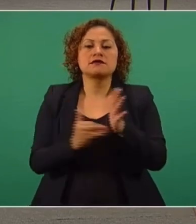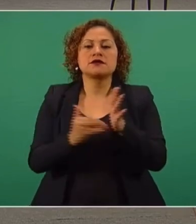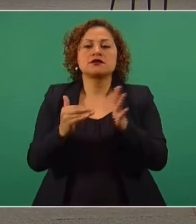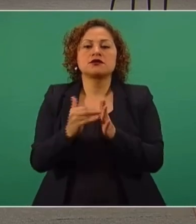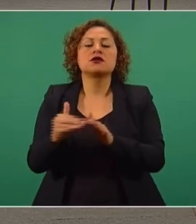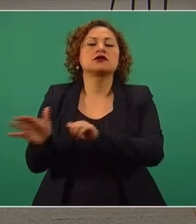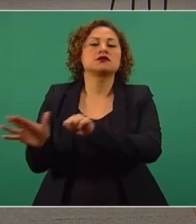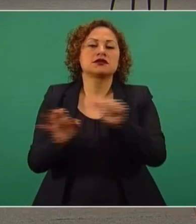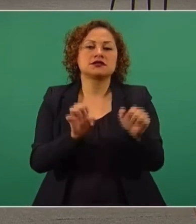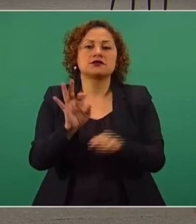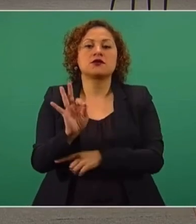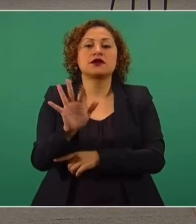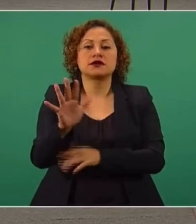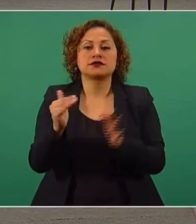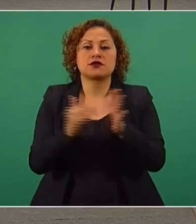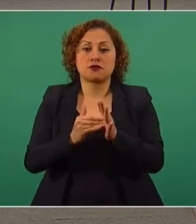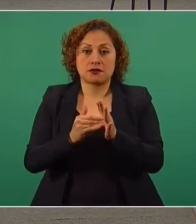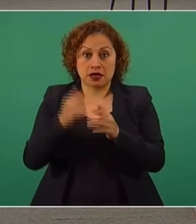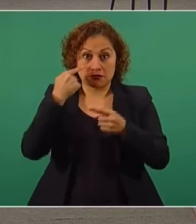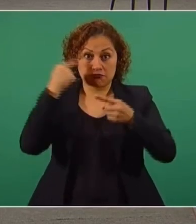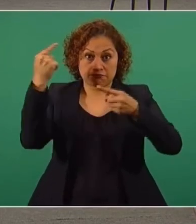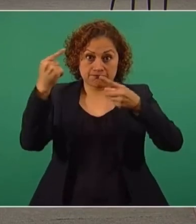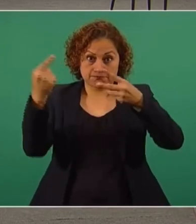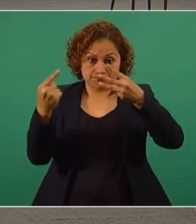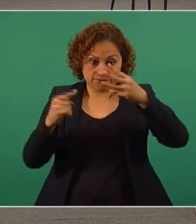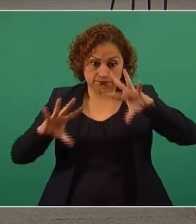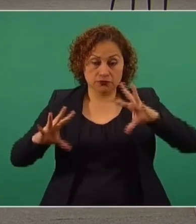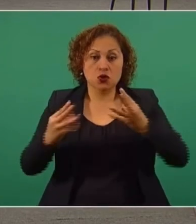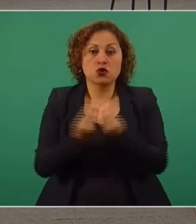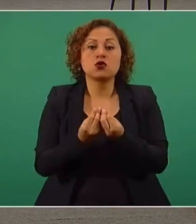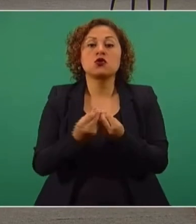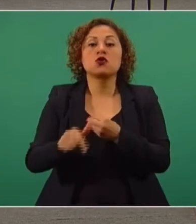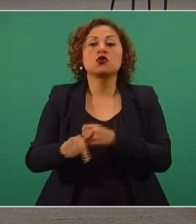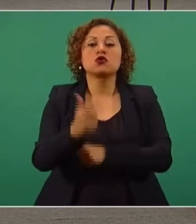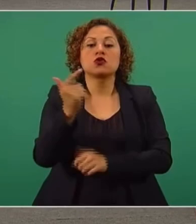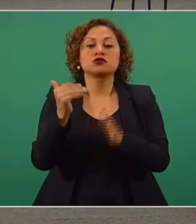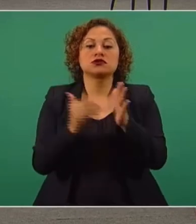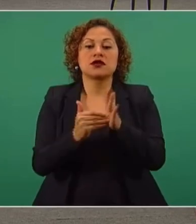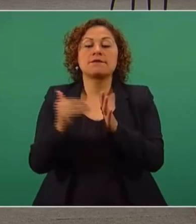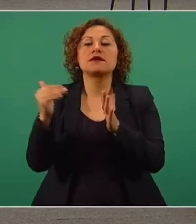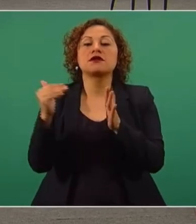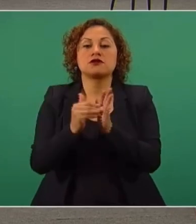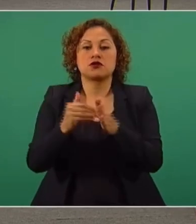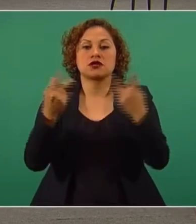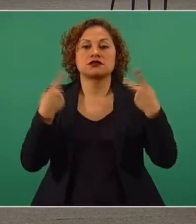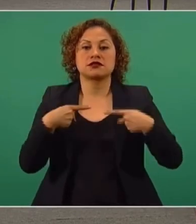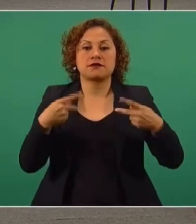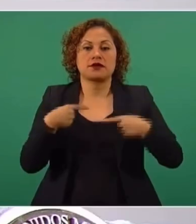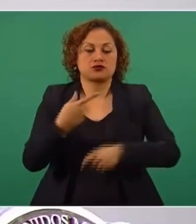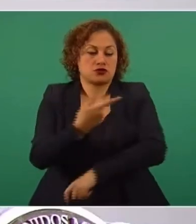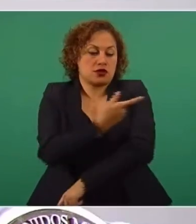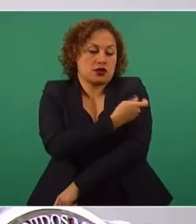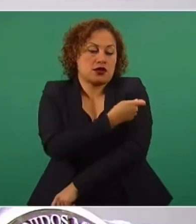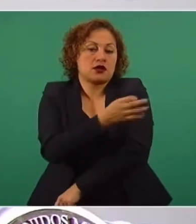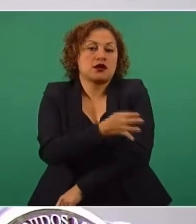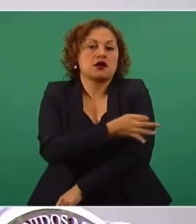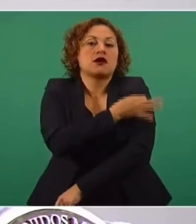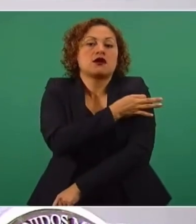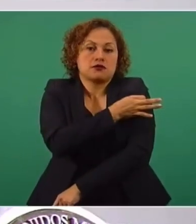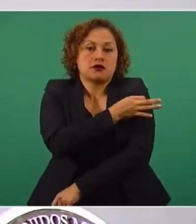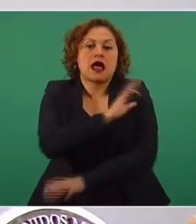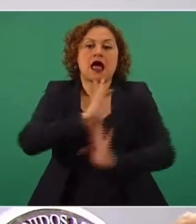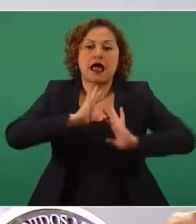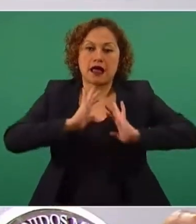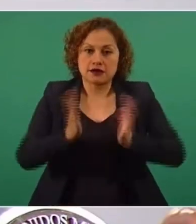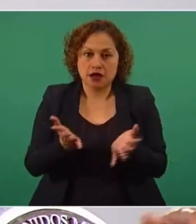10.645.000. Esto nos da un total de 12 millones de personas que ya han sido vacunadas con al menos la mitad del esquema